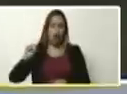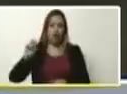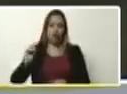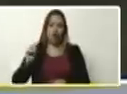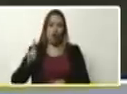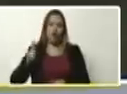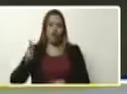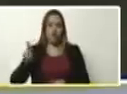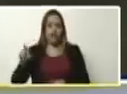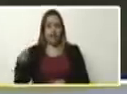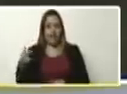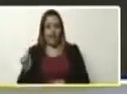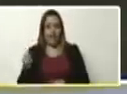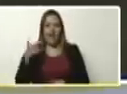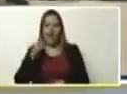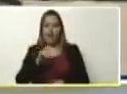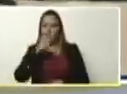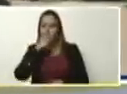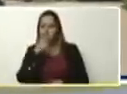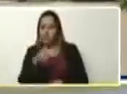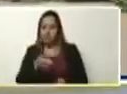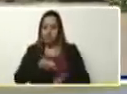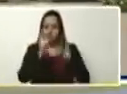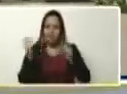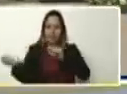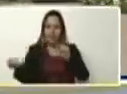que ha servido de facilitador al diálogo.